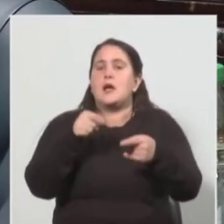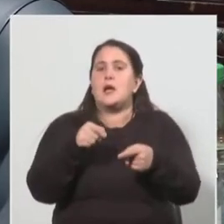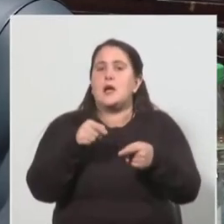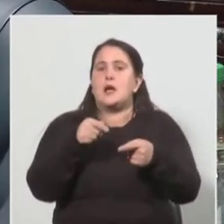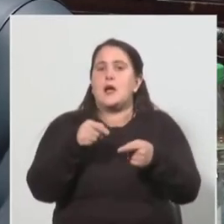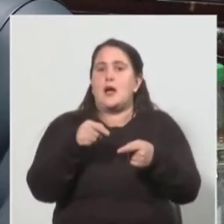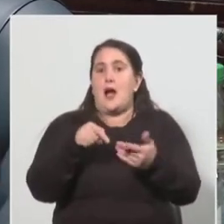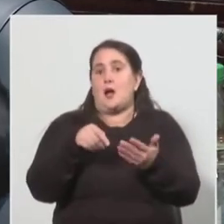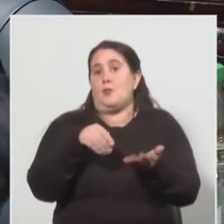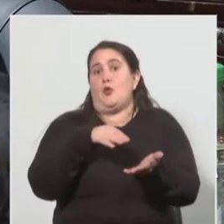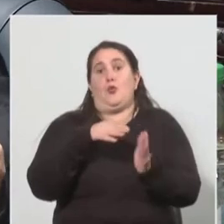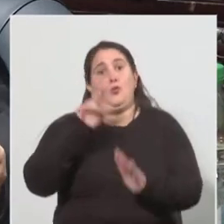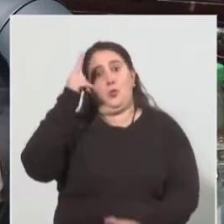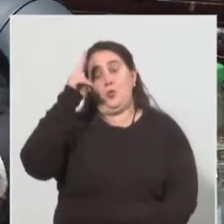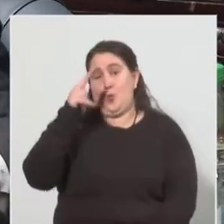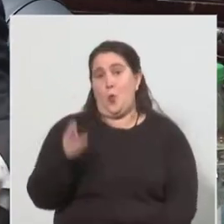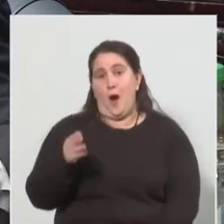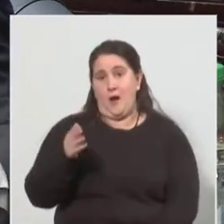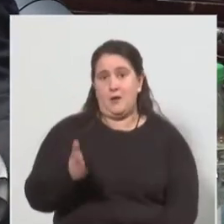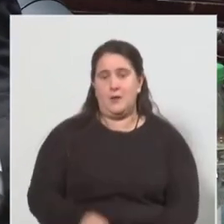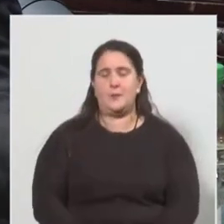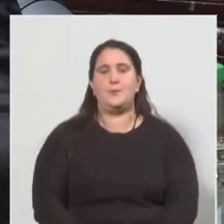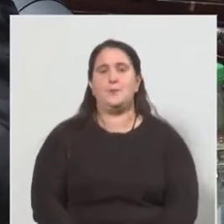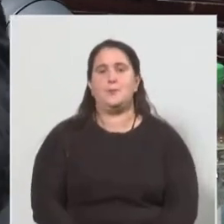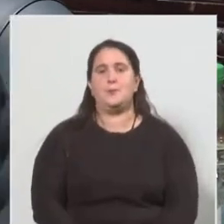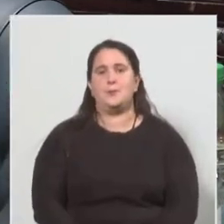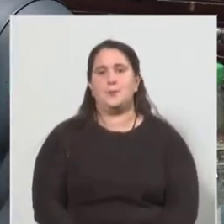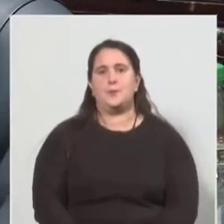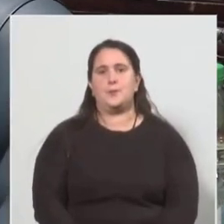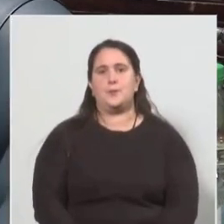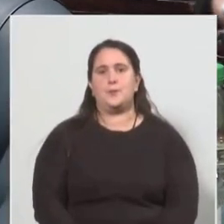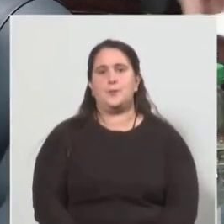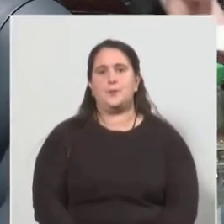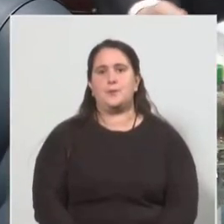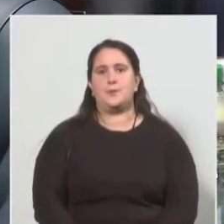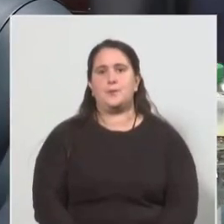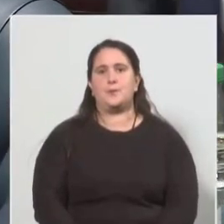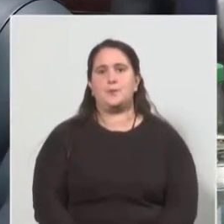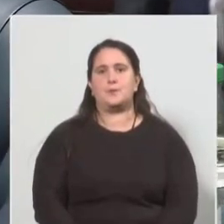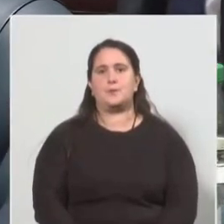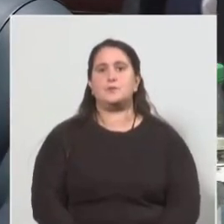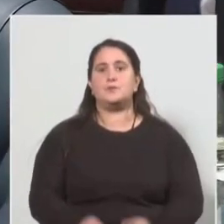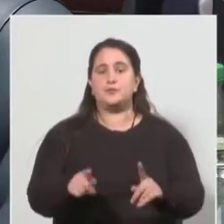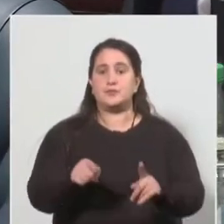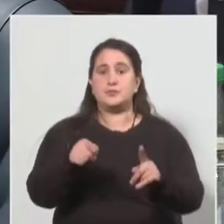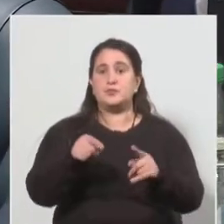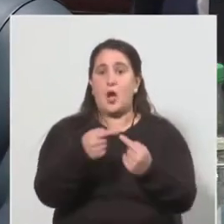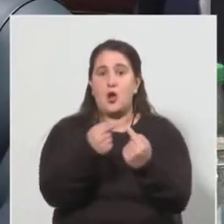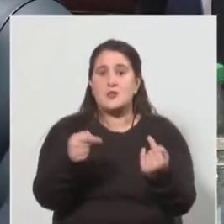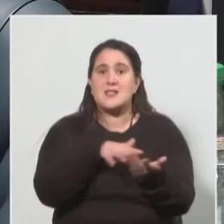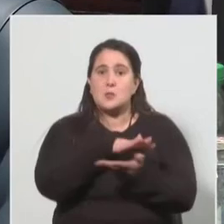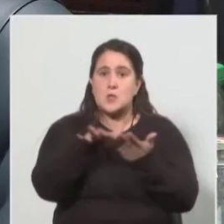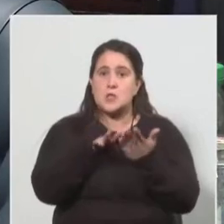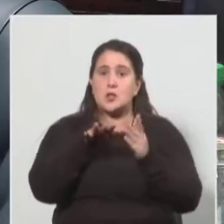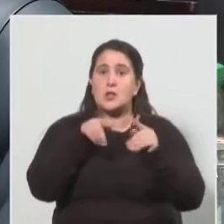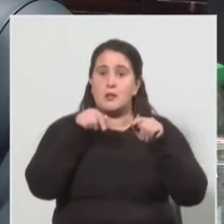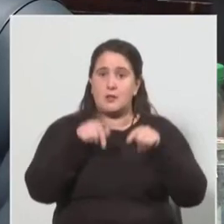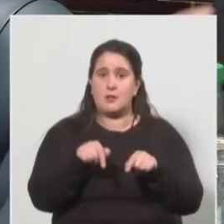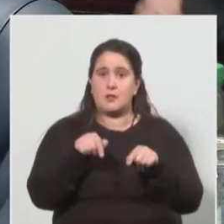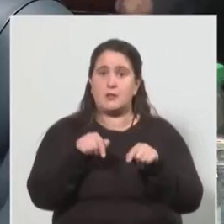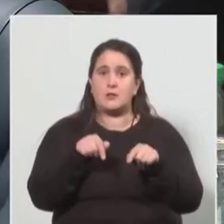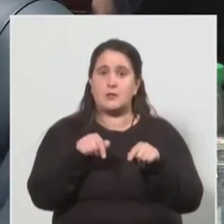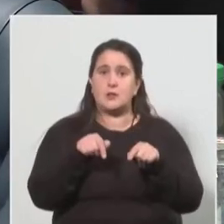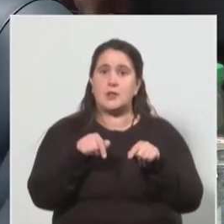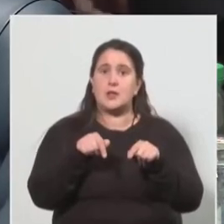la región a la que pertenecemos. Se trata de fenómenos